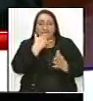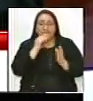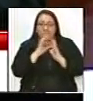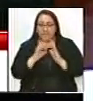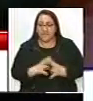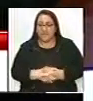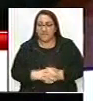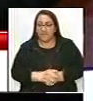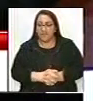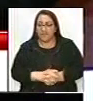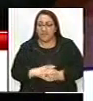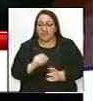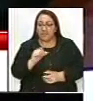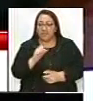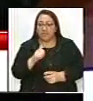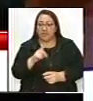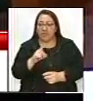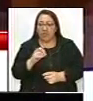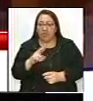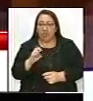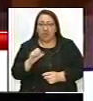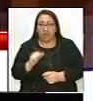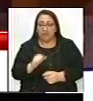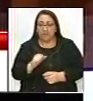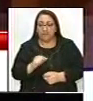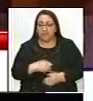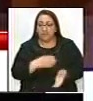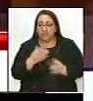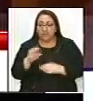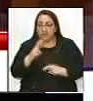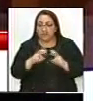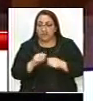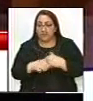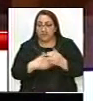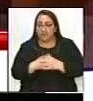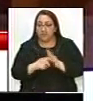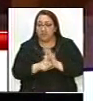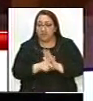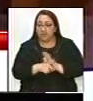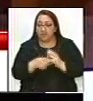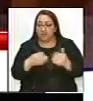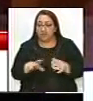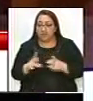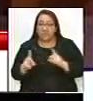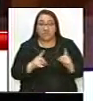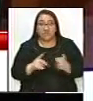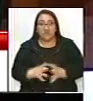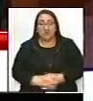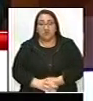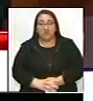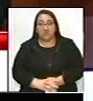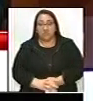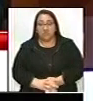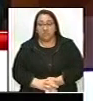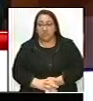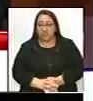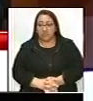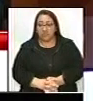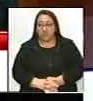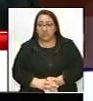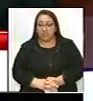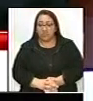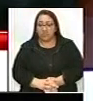la Cámara de Senadores, que oficia de Cámara Revisora de los de las leyes que debate la Cámara de